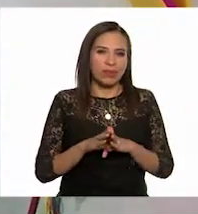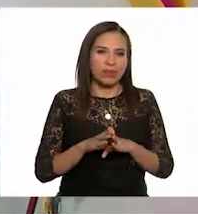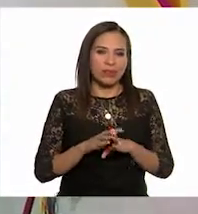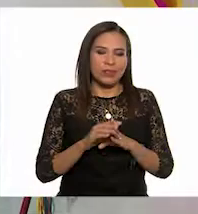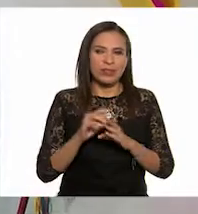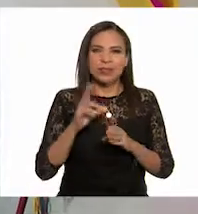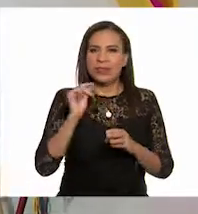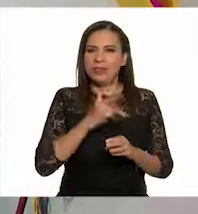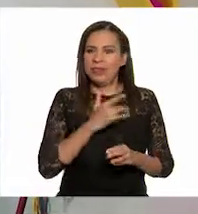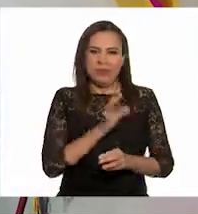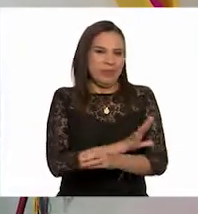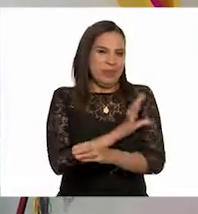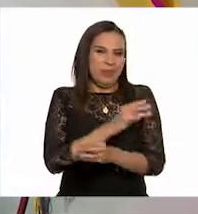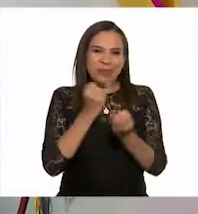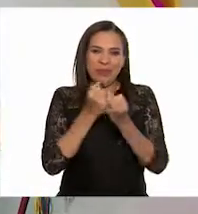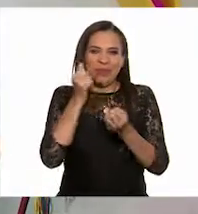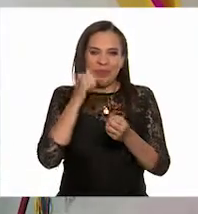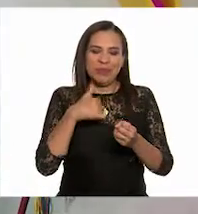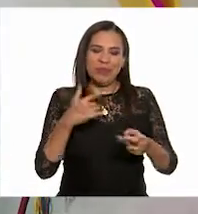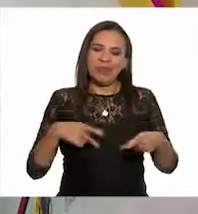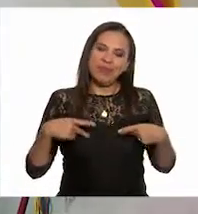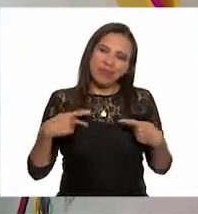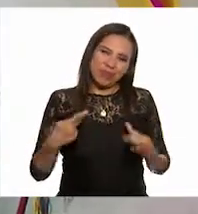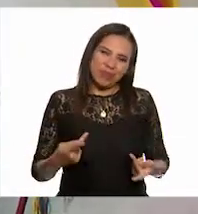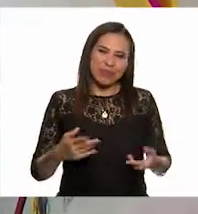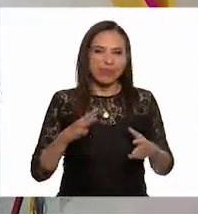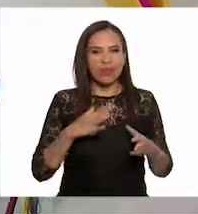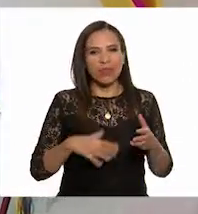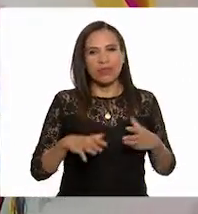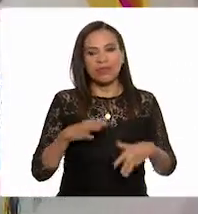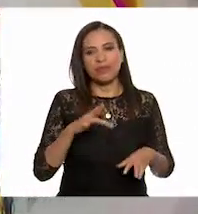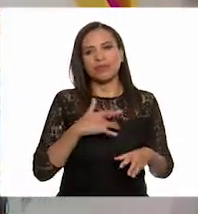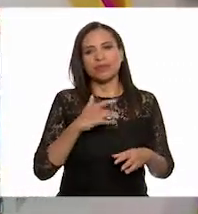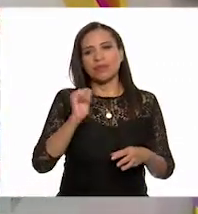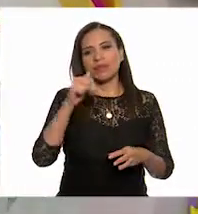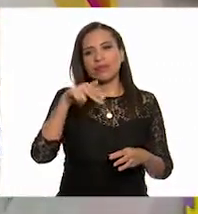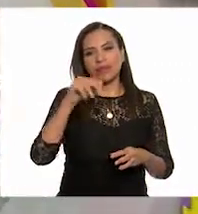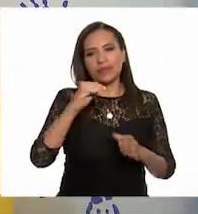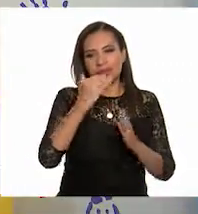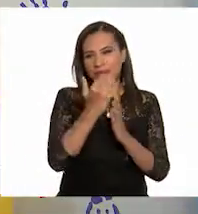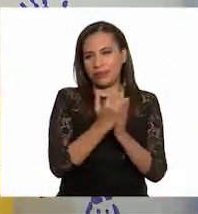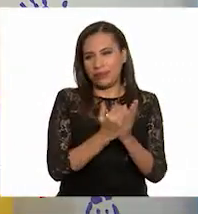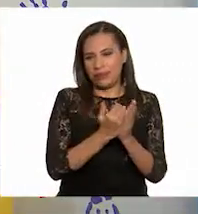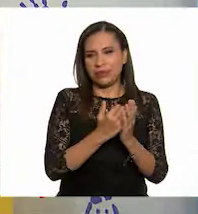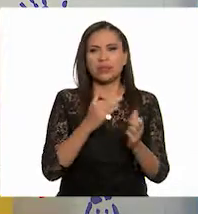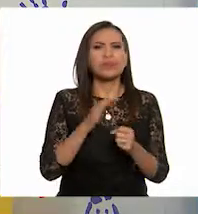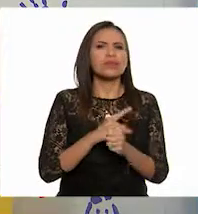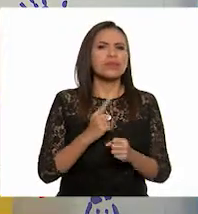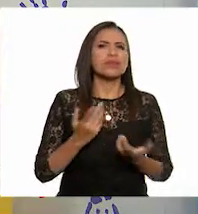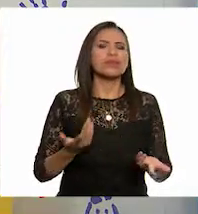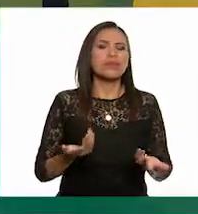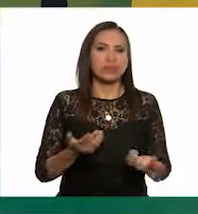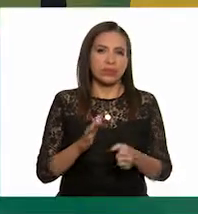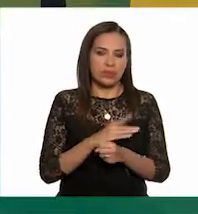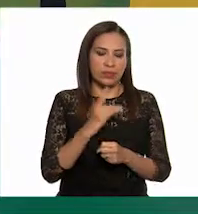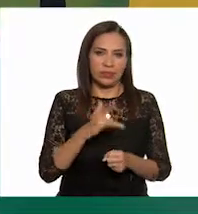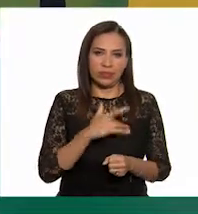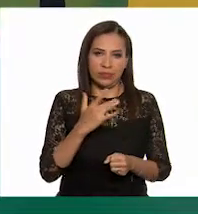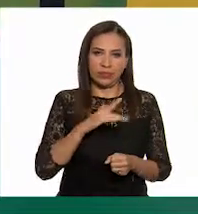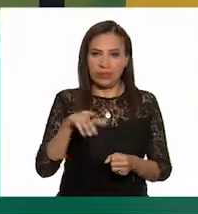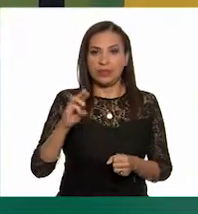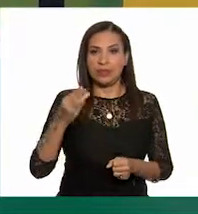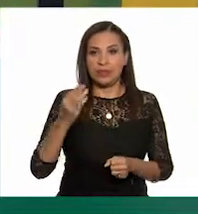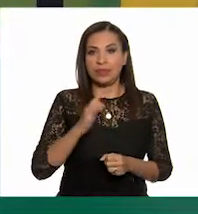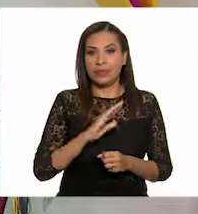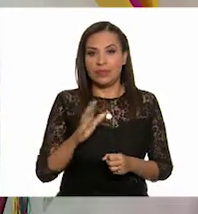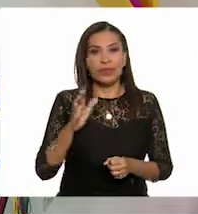como no con la misma energía de siempre, un poco decaída, como con poquito ánimo. ¿Y eso por qué, Ale? Ay, pues es que ya estamos en